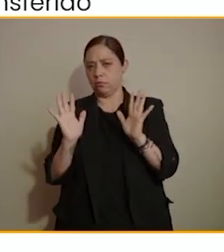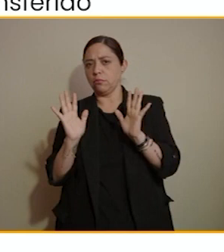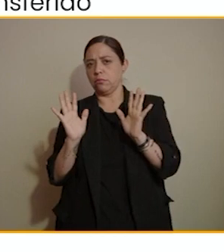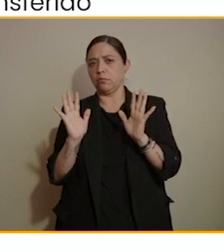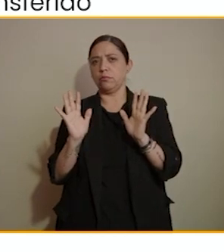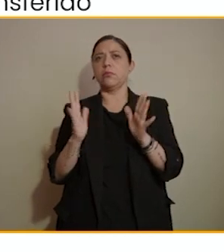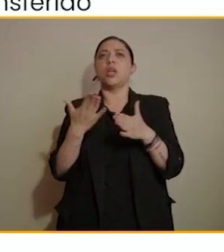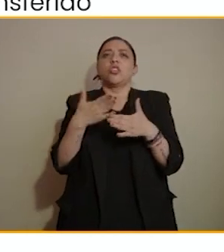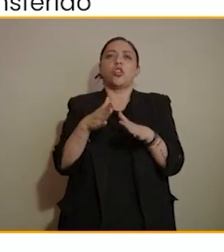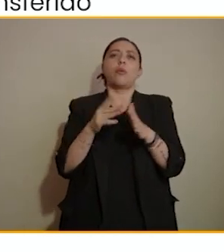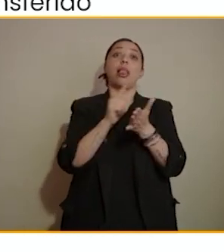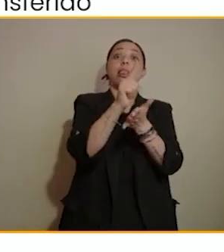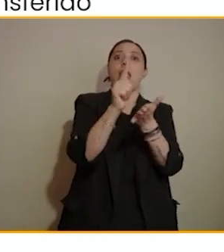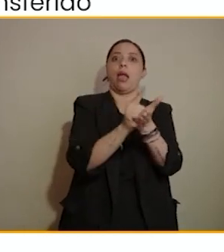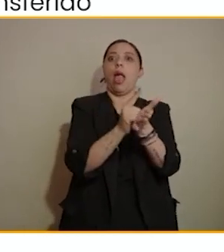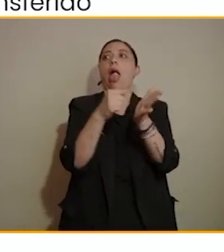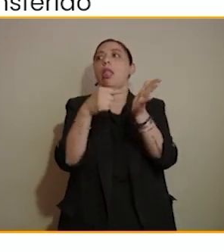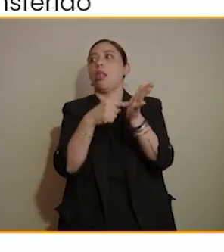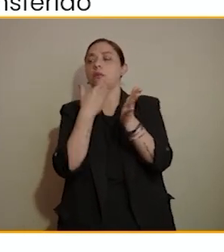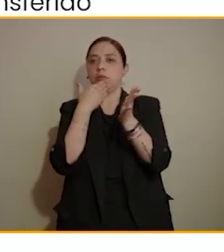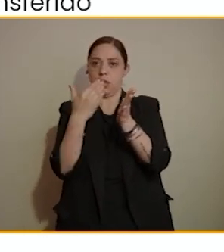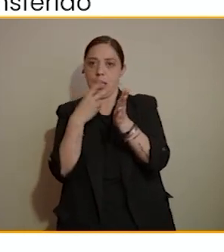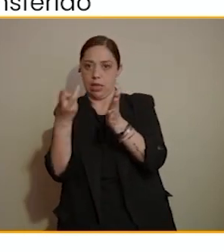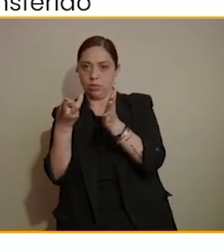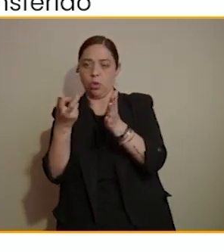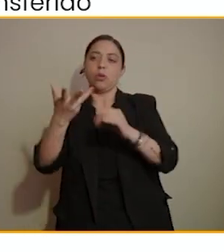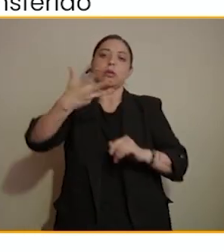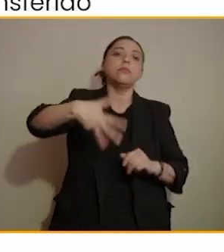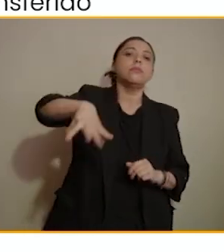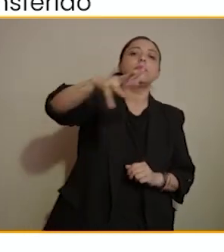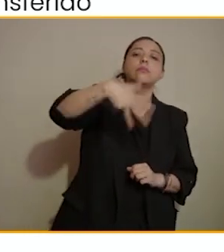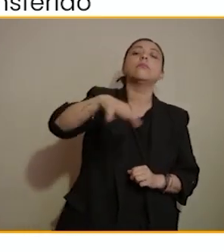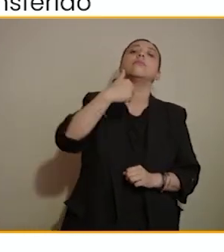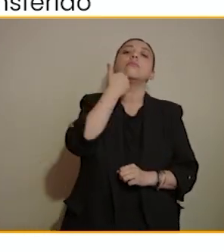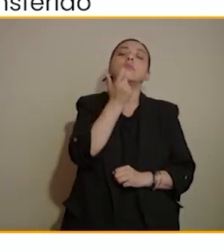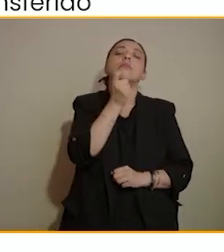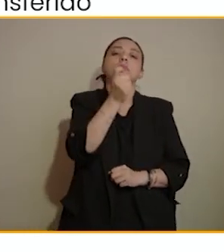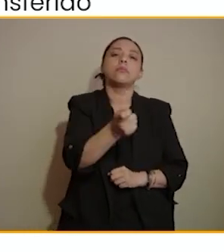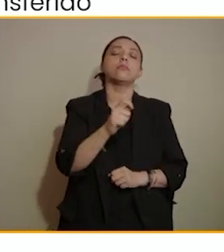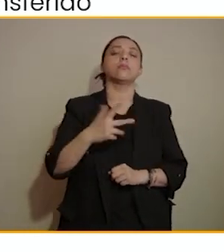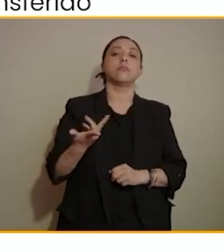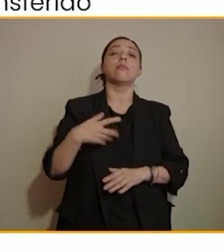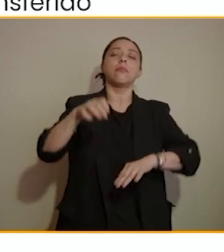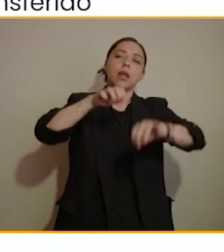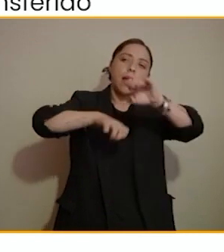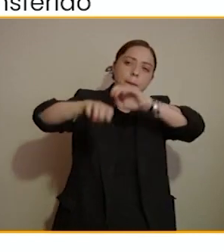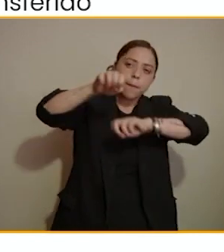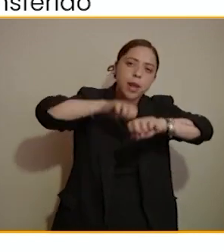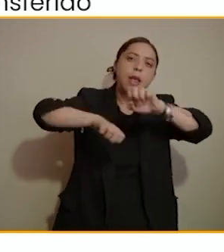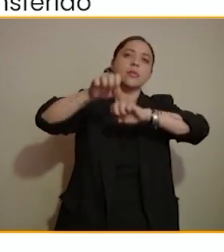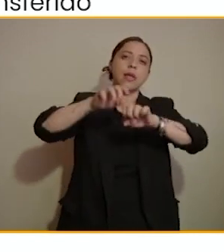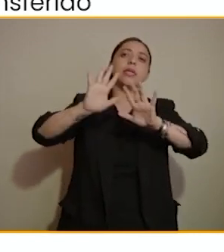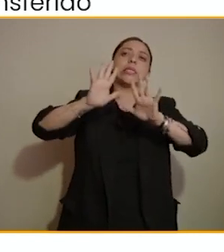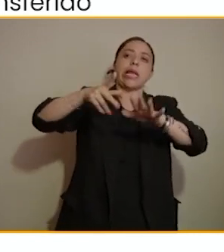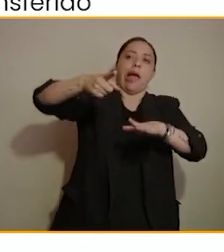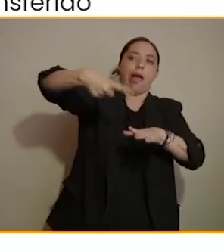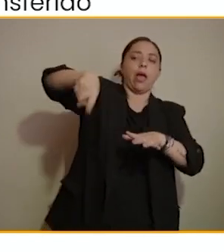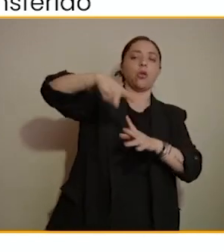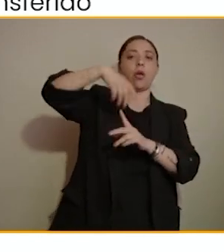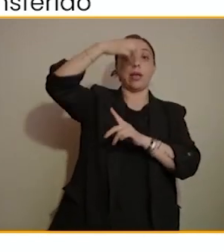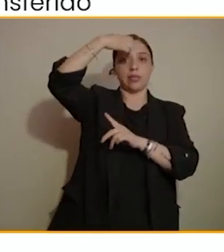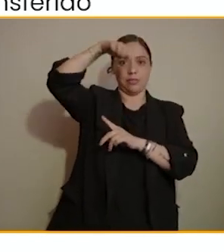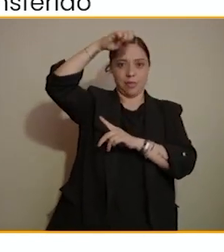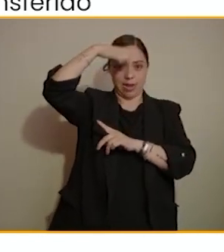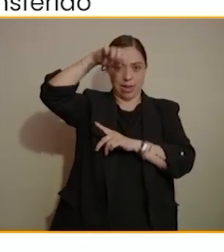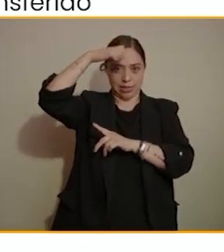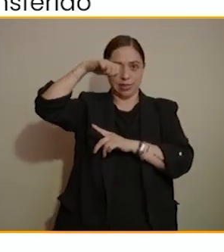de estructura legal y demás. Estamos buscando que también sean empresas que ya tengan experiencia